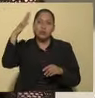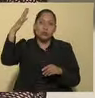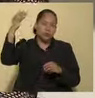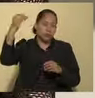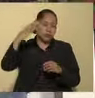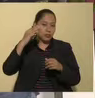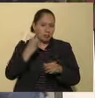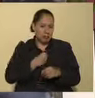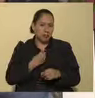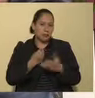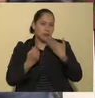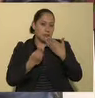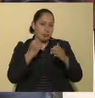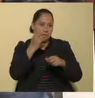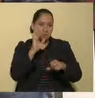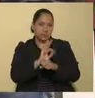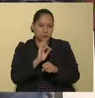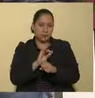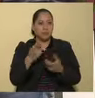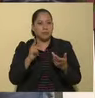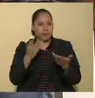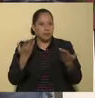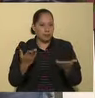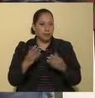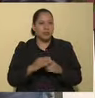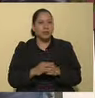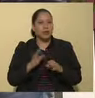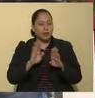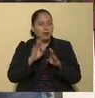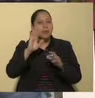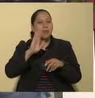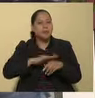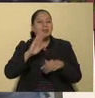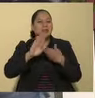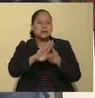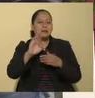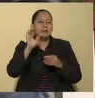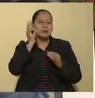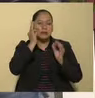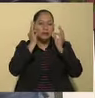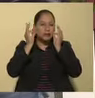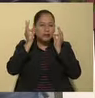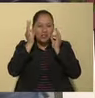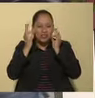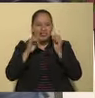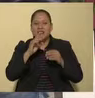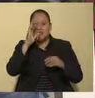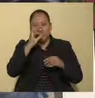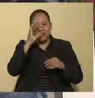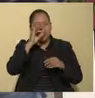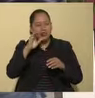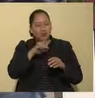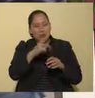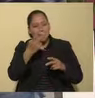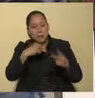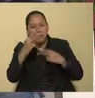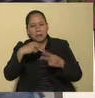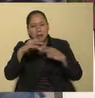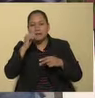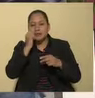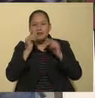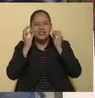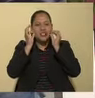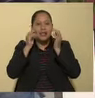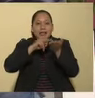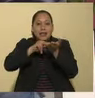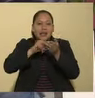sol. Entonces tiene sus ventajas, ¿no? Pero bueno, la desventaja son los granitos, las imperfecciones que son más comunes, los